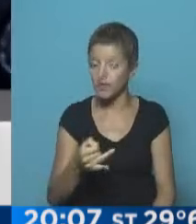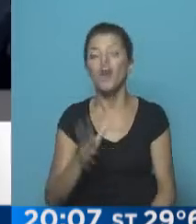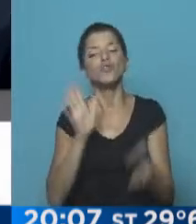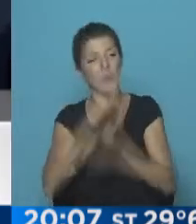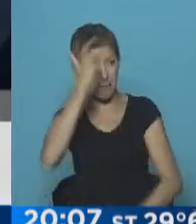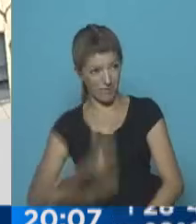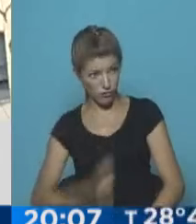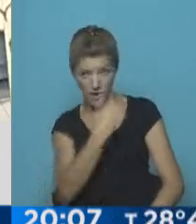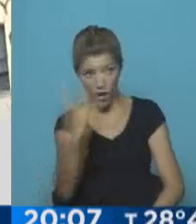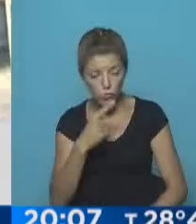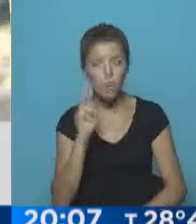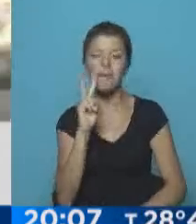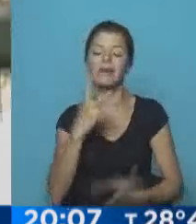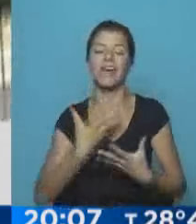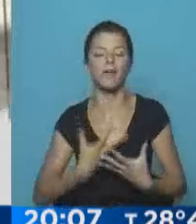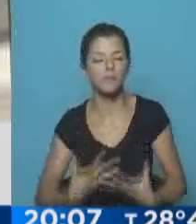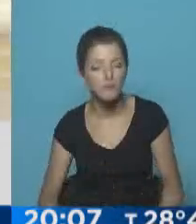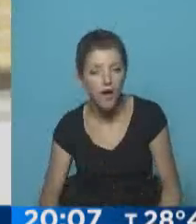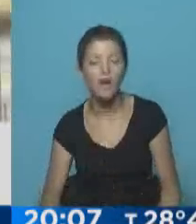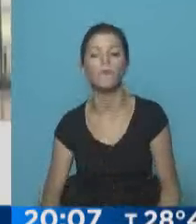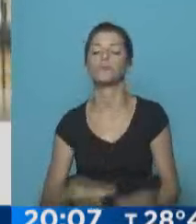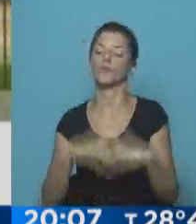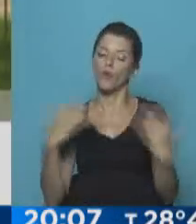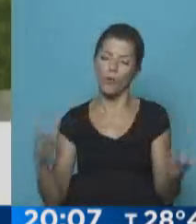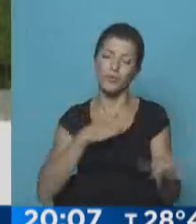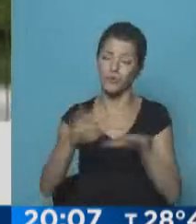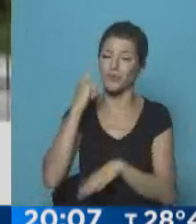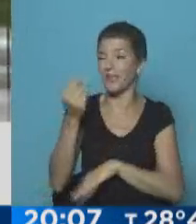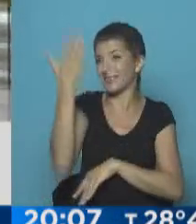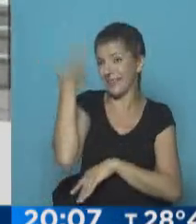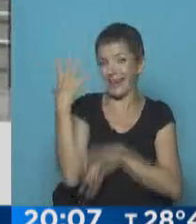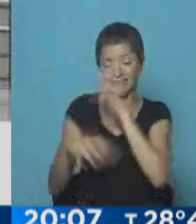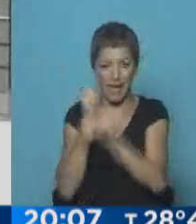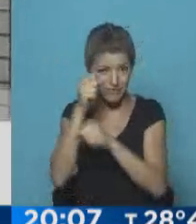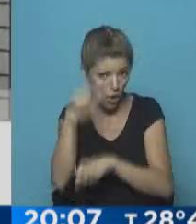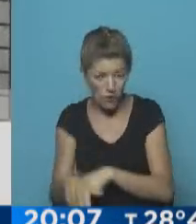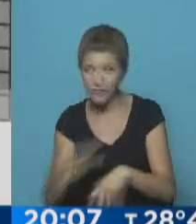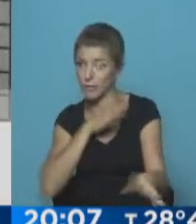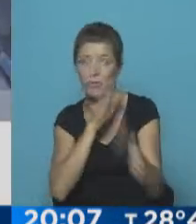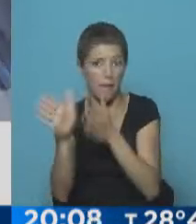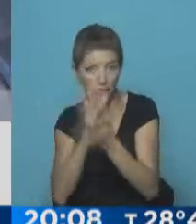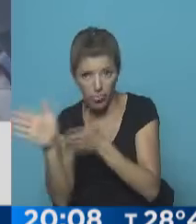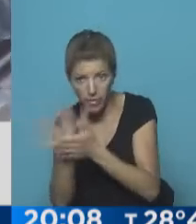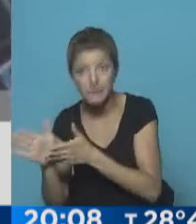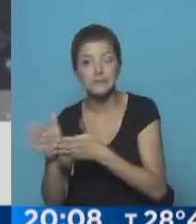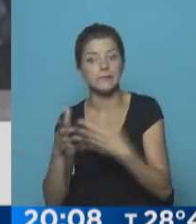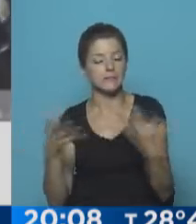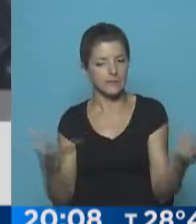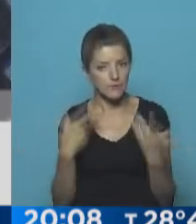los vi cansados, con el trajín lógico de todos estos días, de una situación